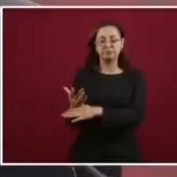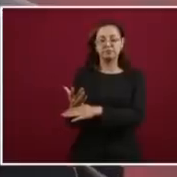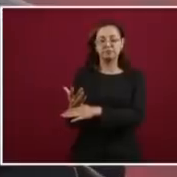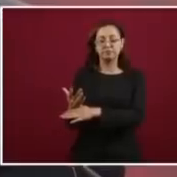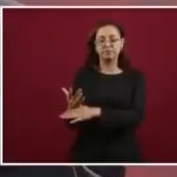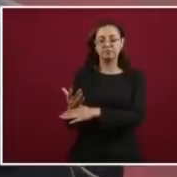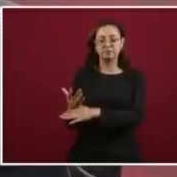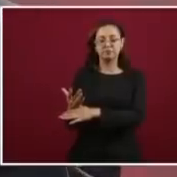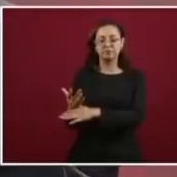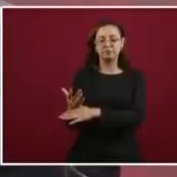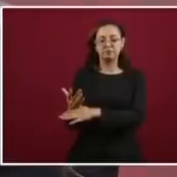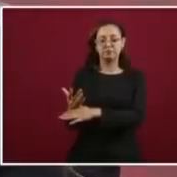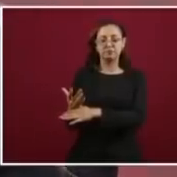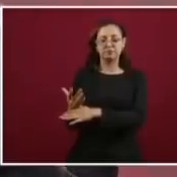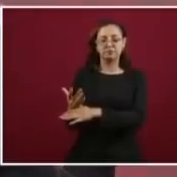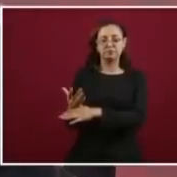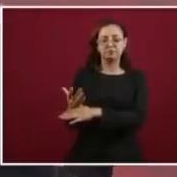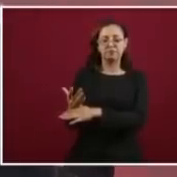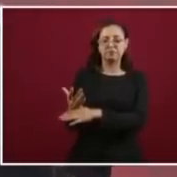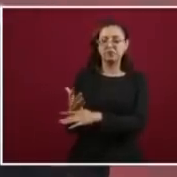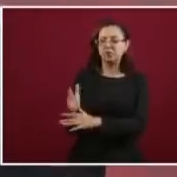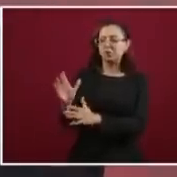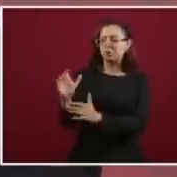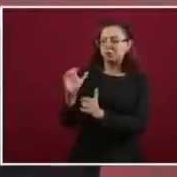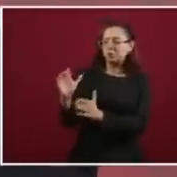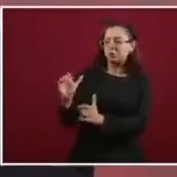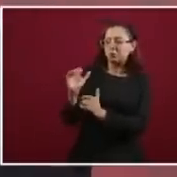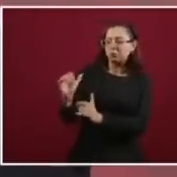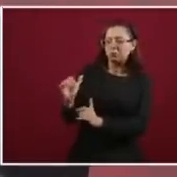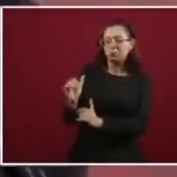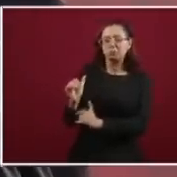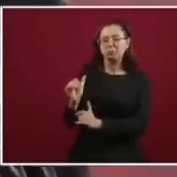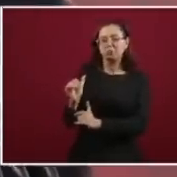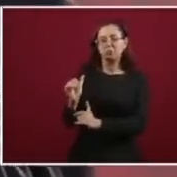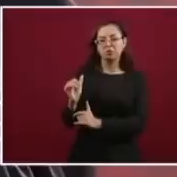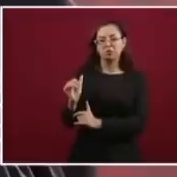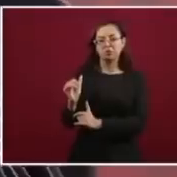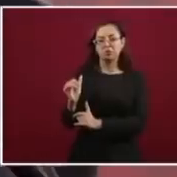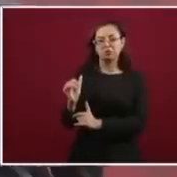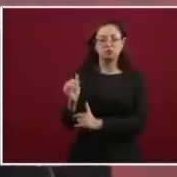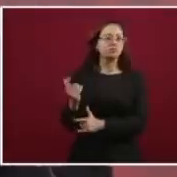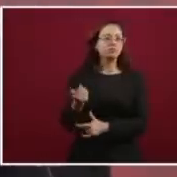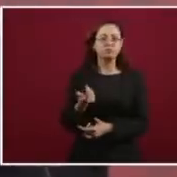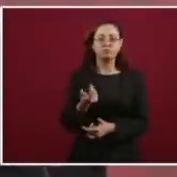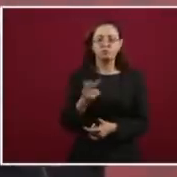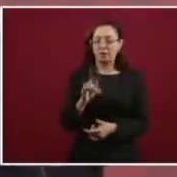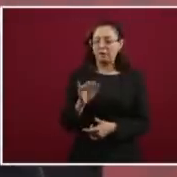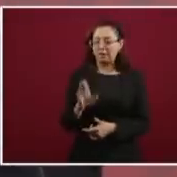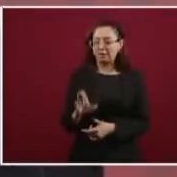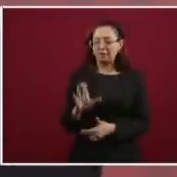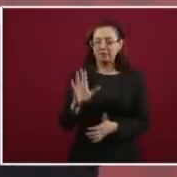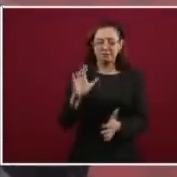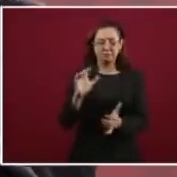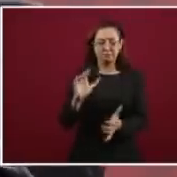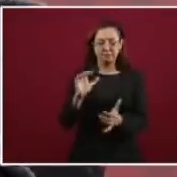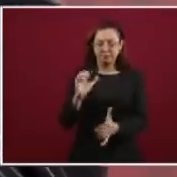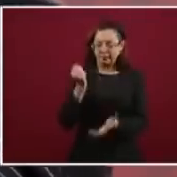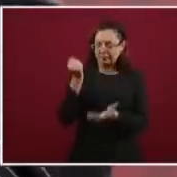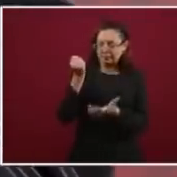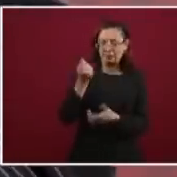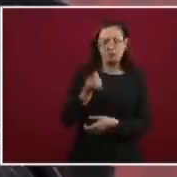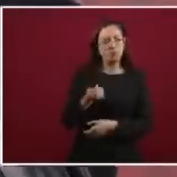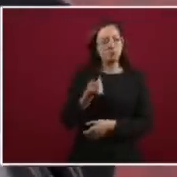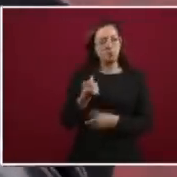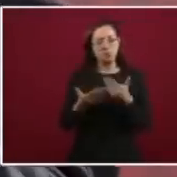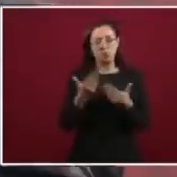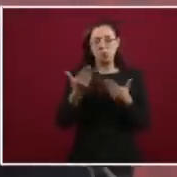lo que se recaudaba en mexico con relación al producto muy distinto a lo que